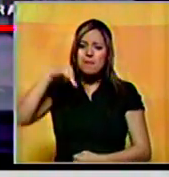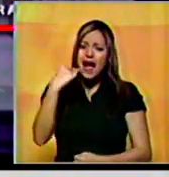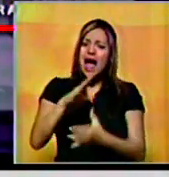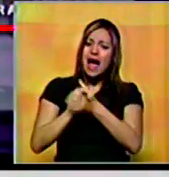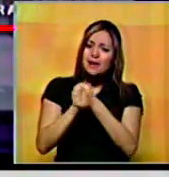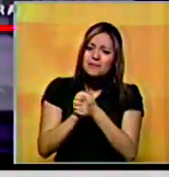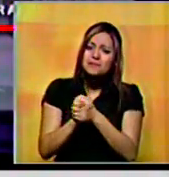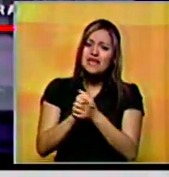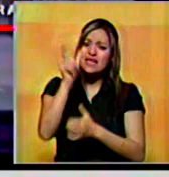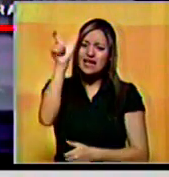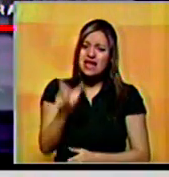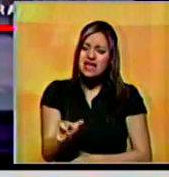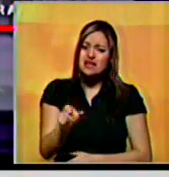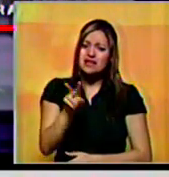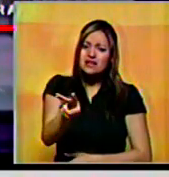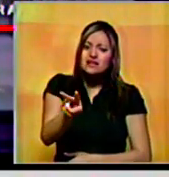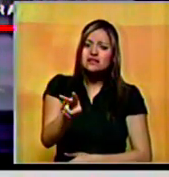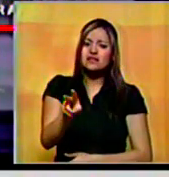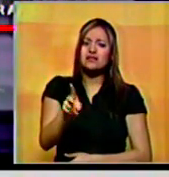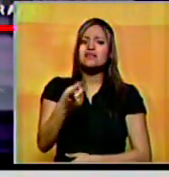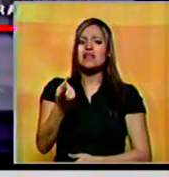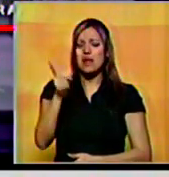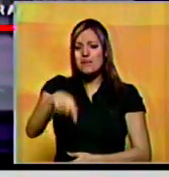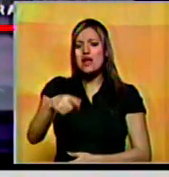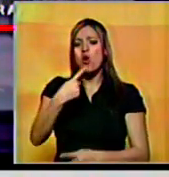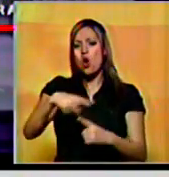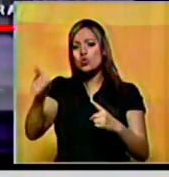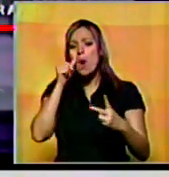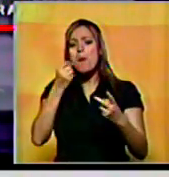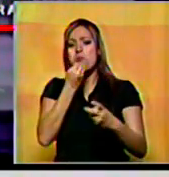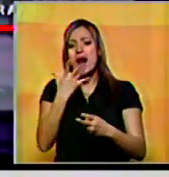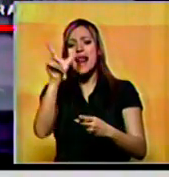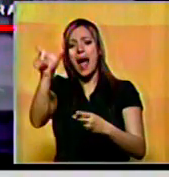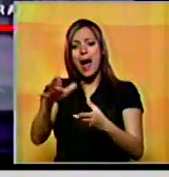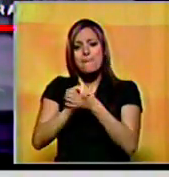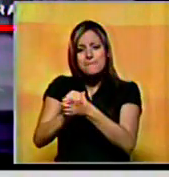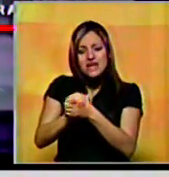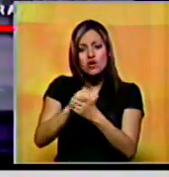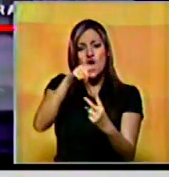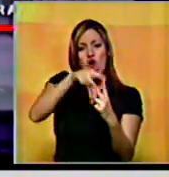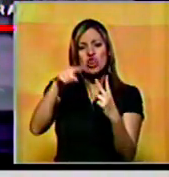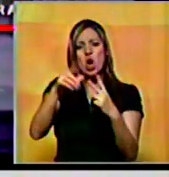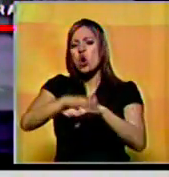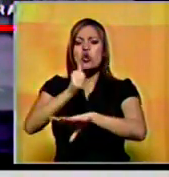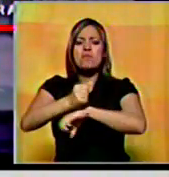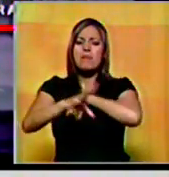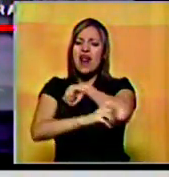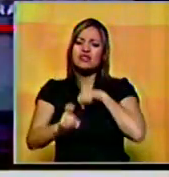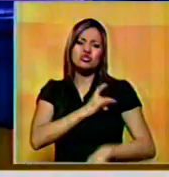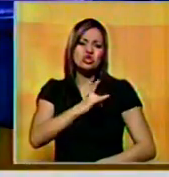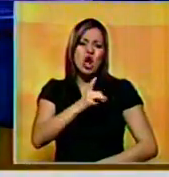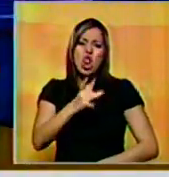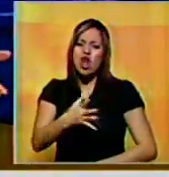compañera Mónica Spears y nuestro buen amigo Thomas Henry a manos de Lampa, qué dolor